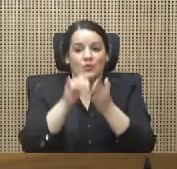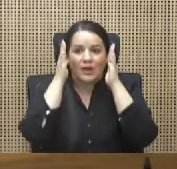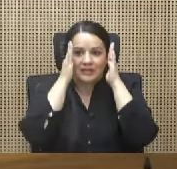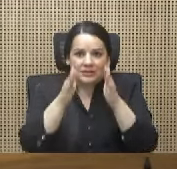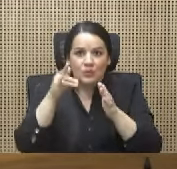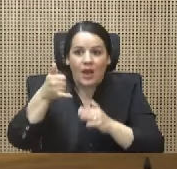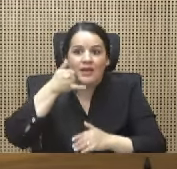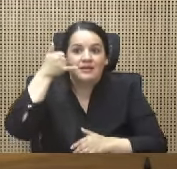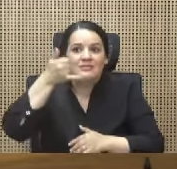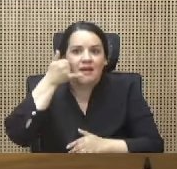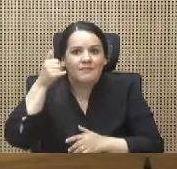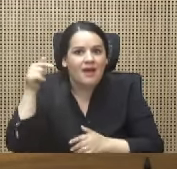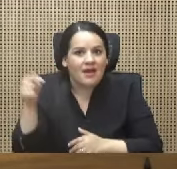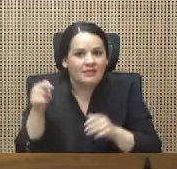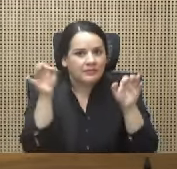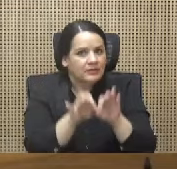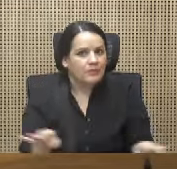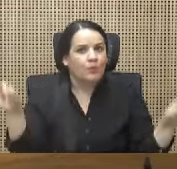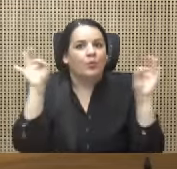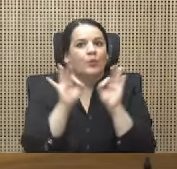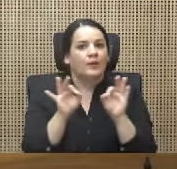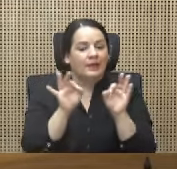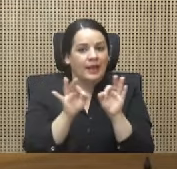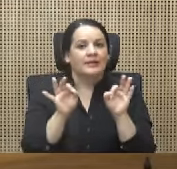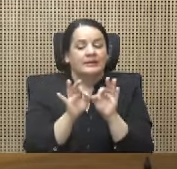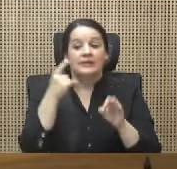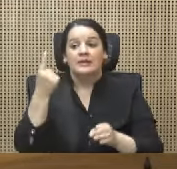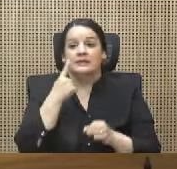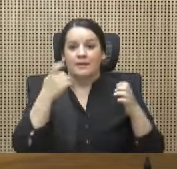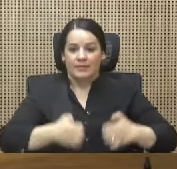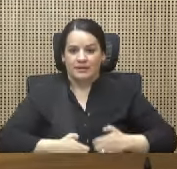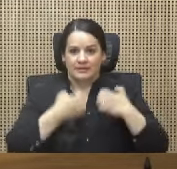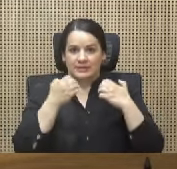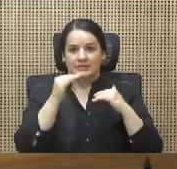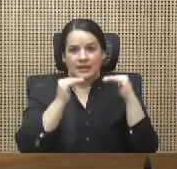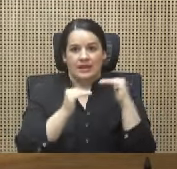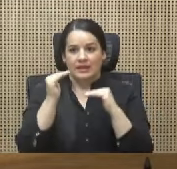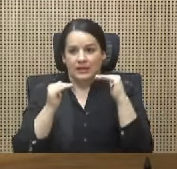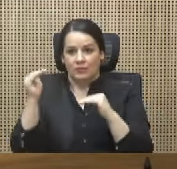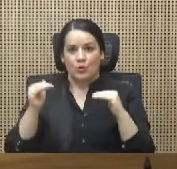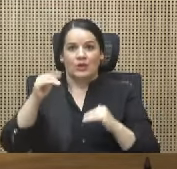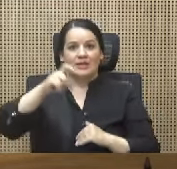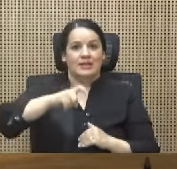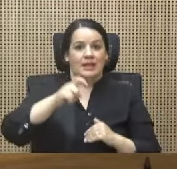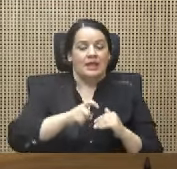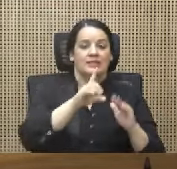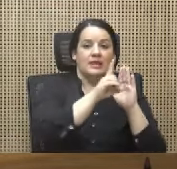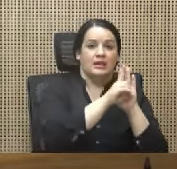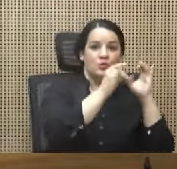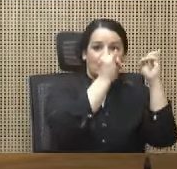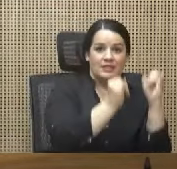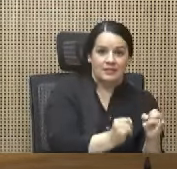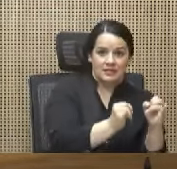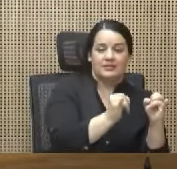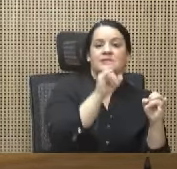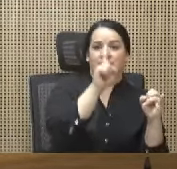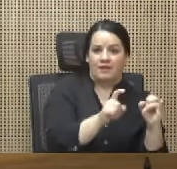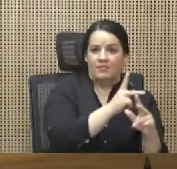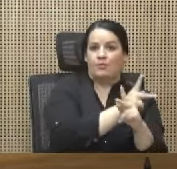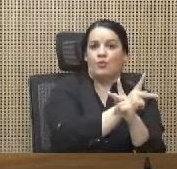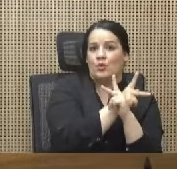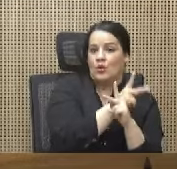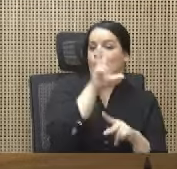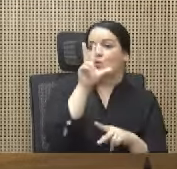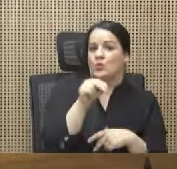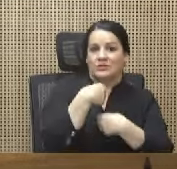son importantes. De nuevo, siempre existe un necesario equilibrio entre unos derechos individuales que deben ser protegidos, que no se vaya a generar